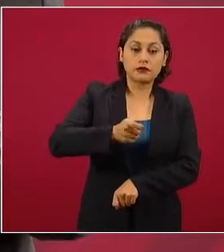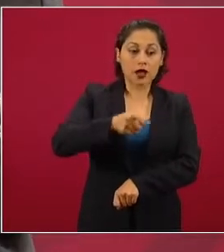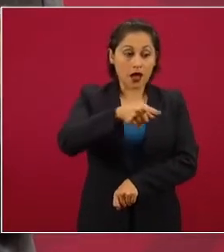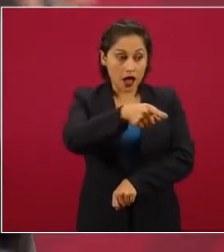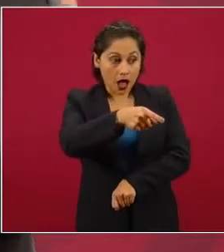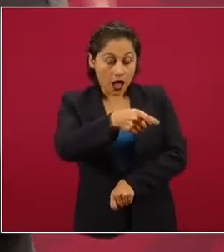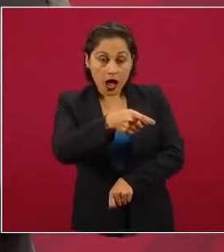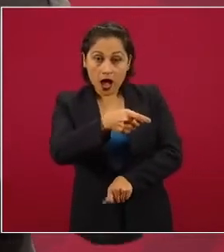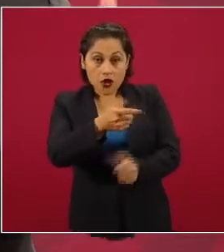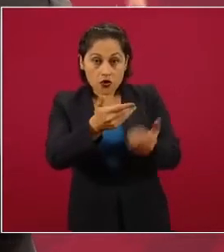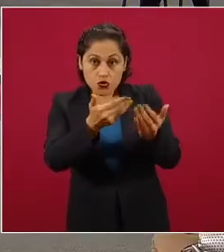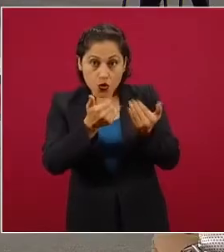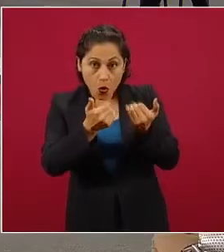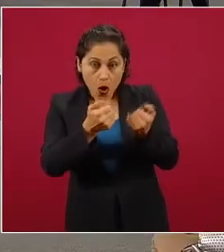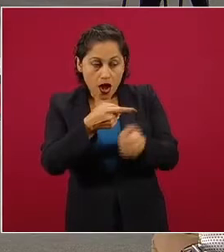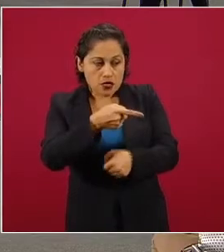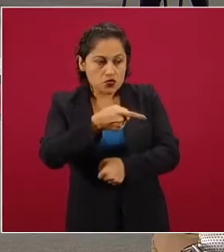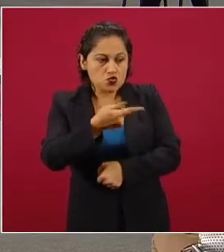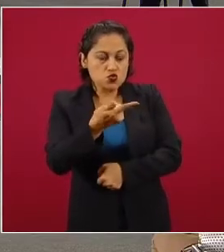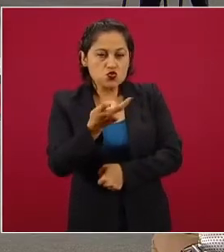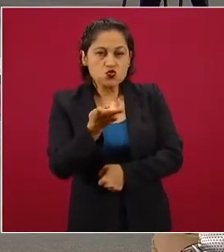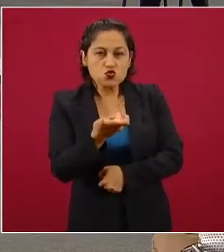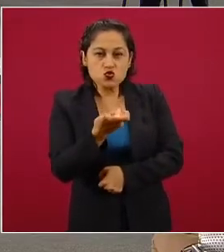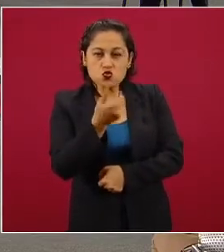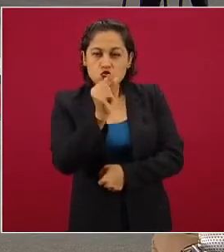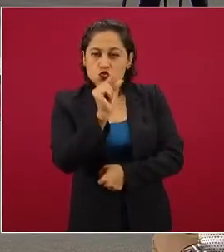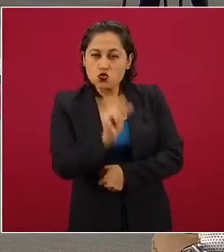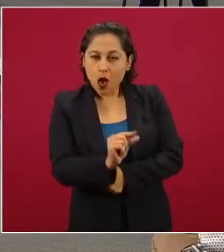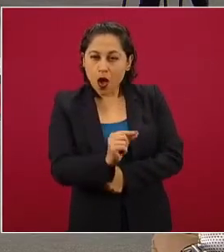porque no puede haber trato igual entre desiguales.